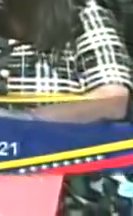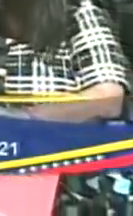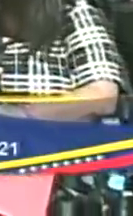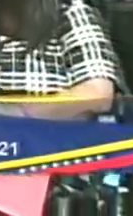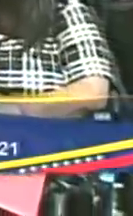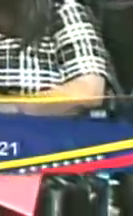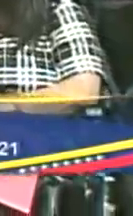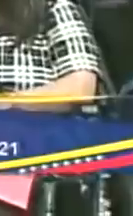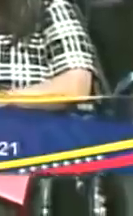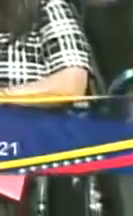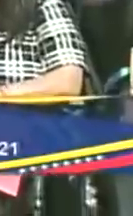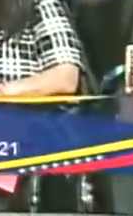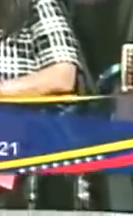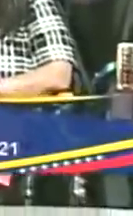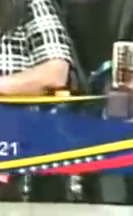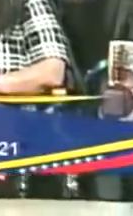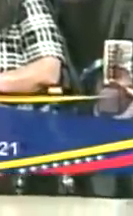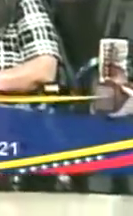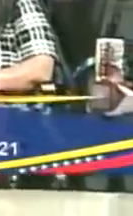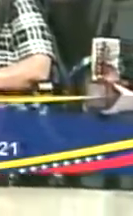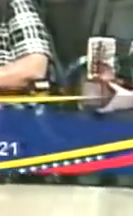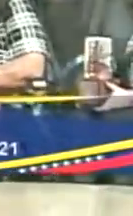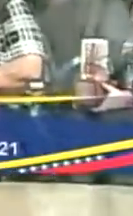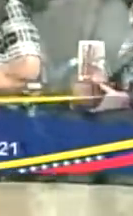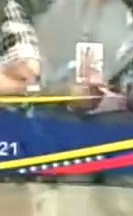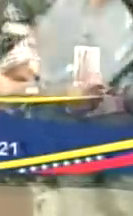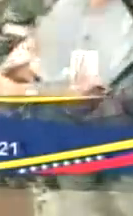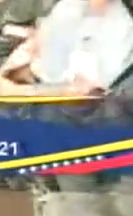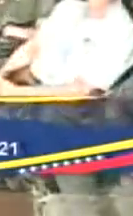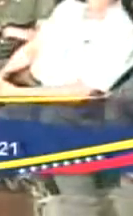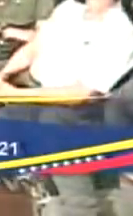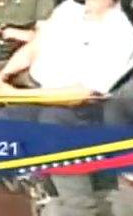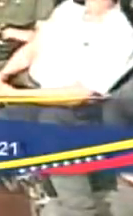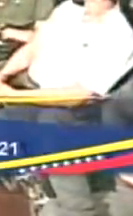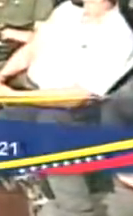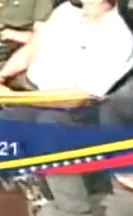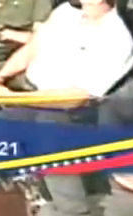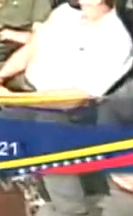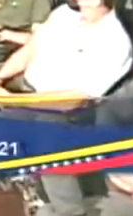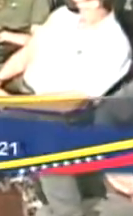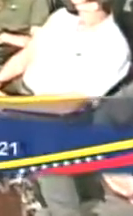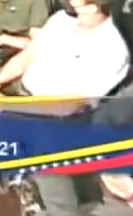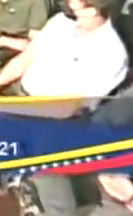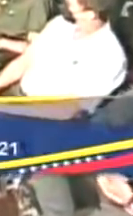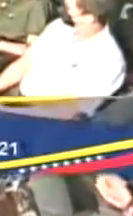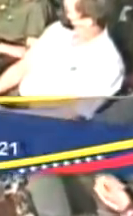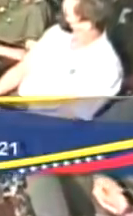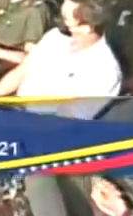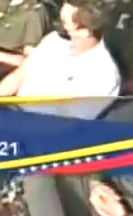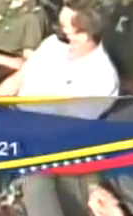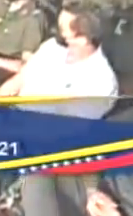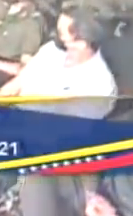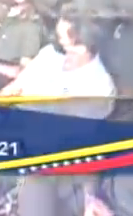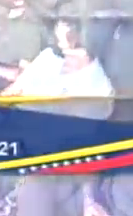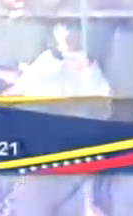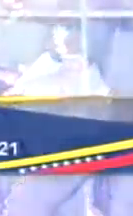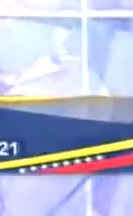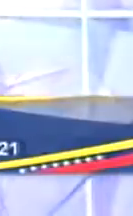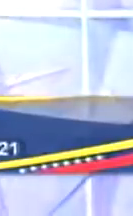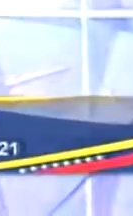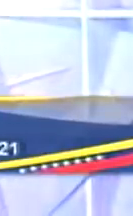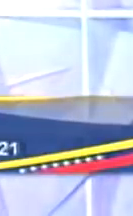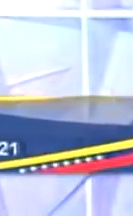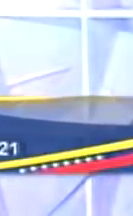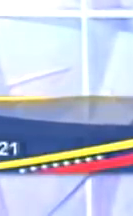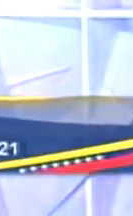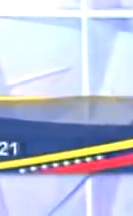Debemos avanzar en una verdadera ecología de saberes que valore la ciencia, como uno de los tantos patrones de conocimiento que coexisten